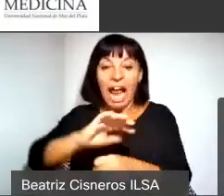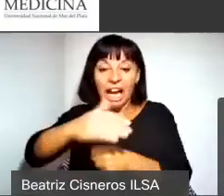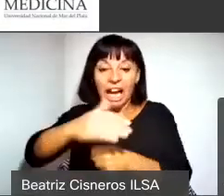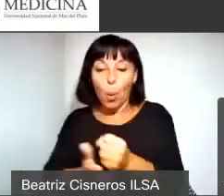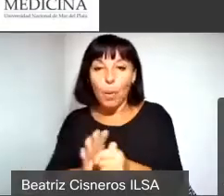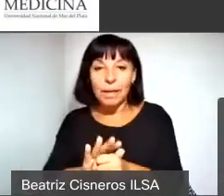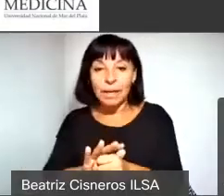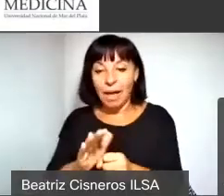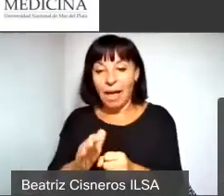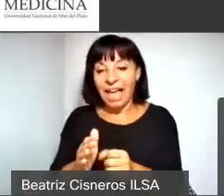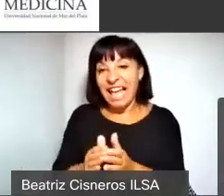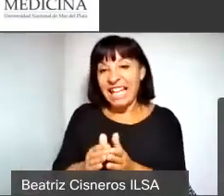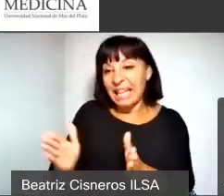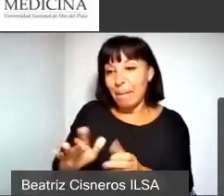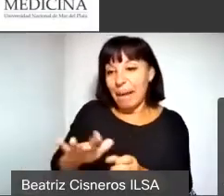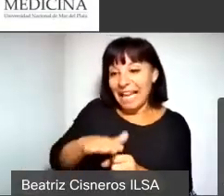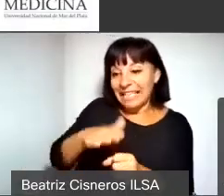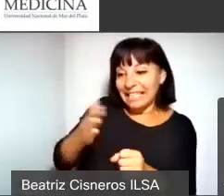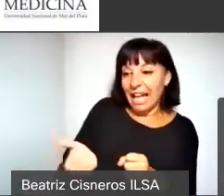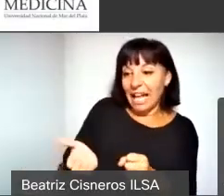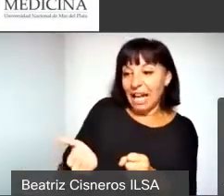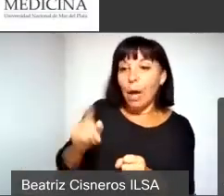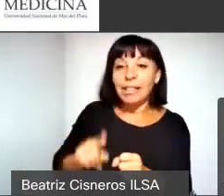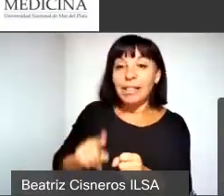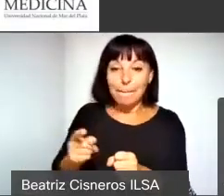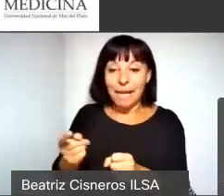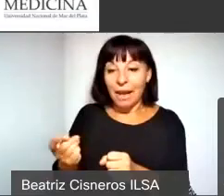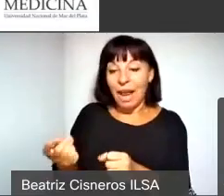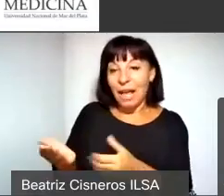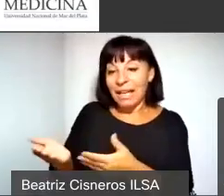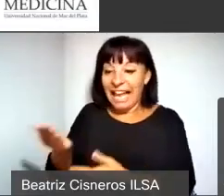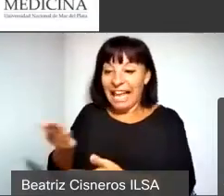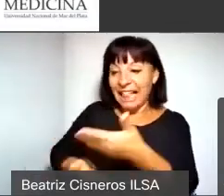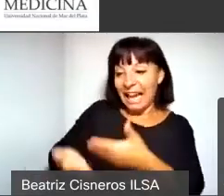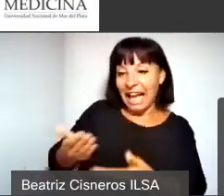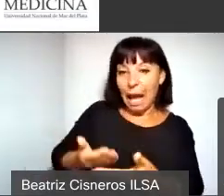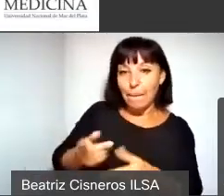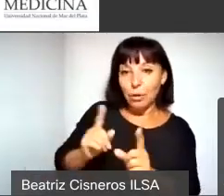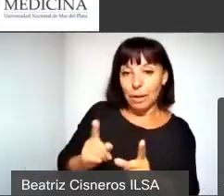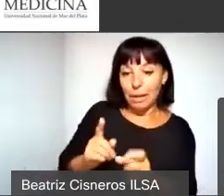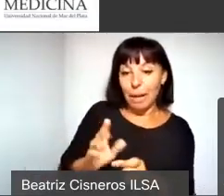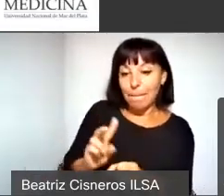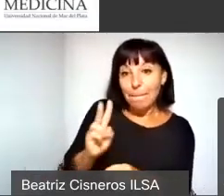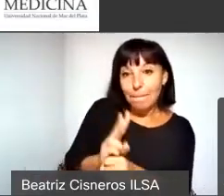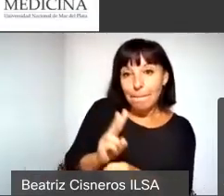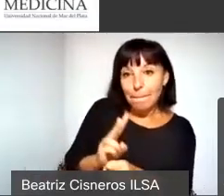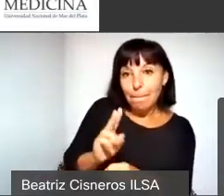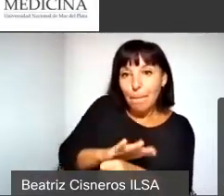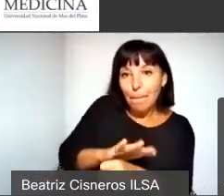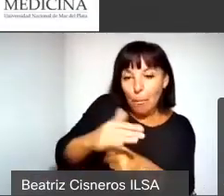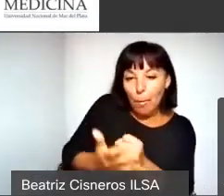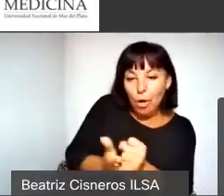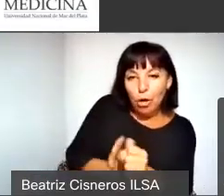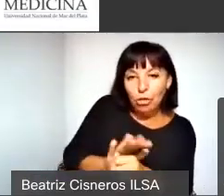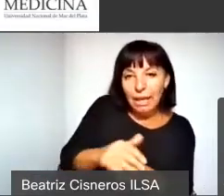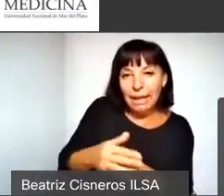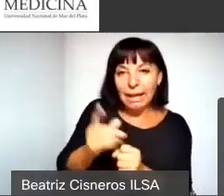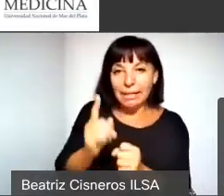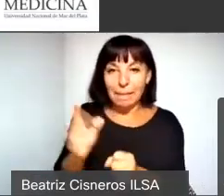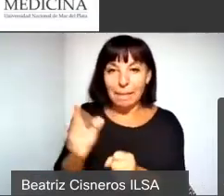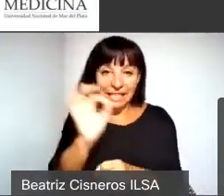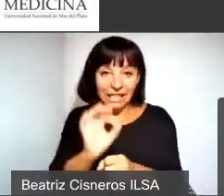La separa del medio externo, pero a su vez también la comunica con el mismo. La protege también y le permite llevar